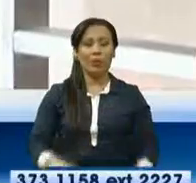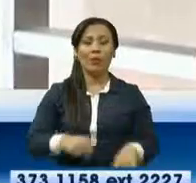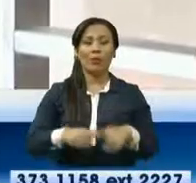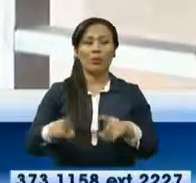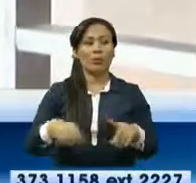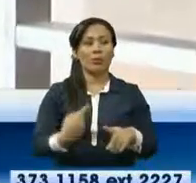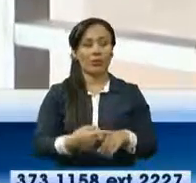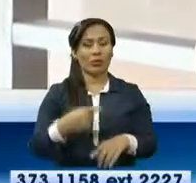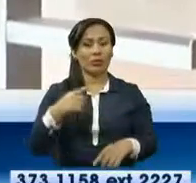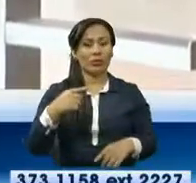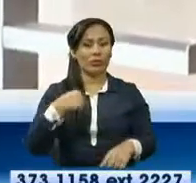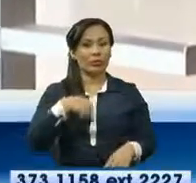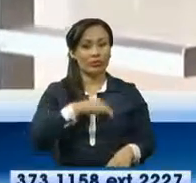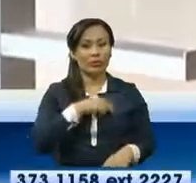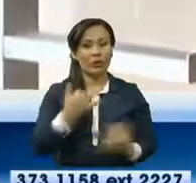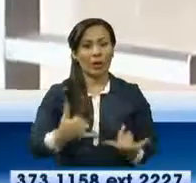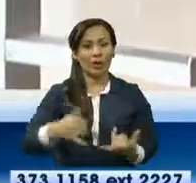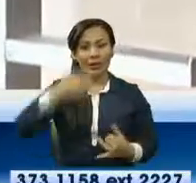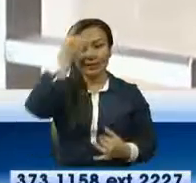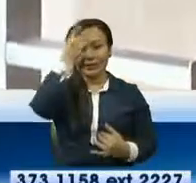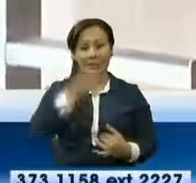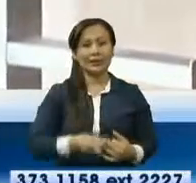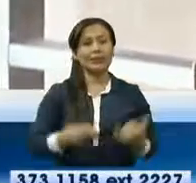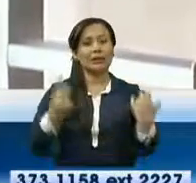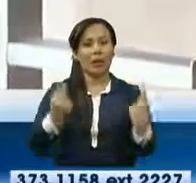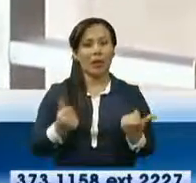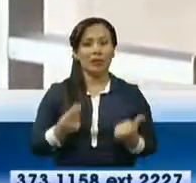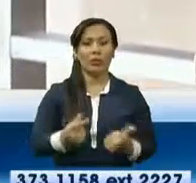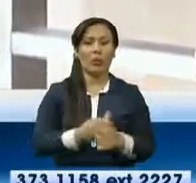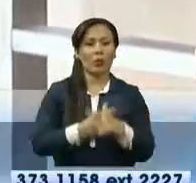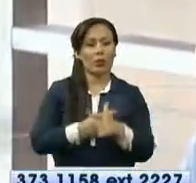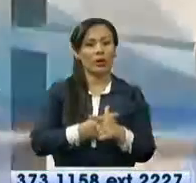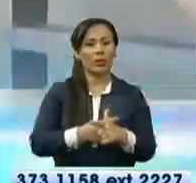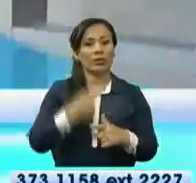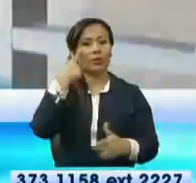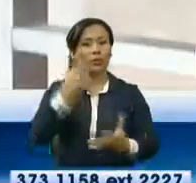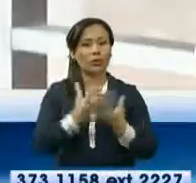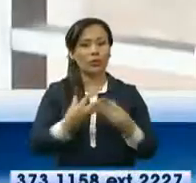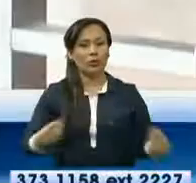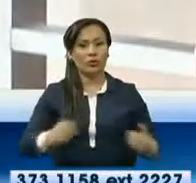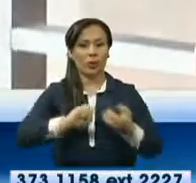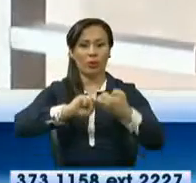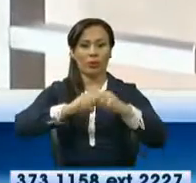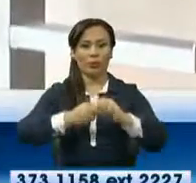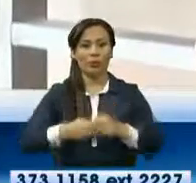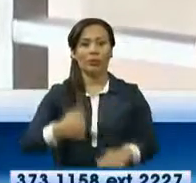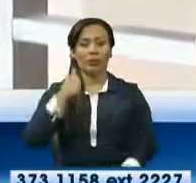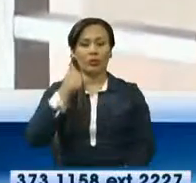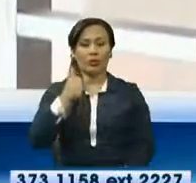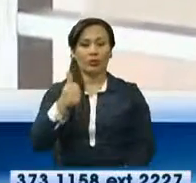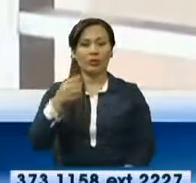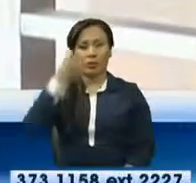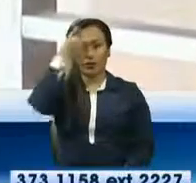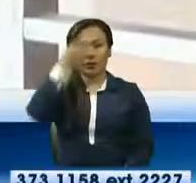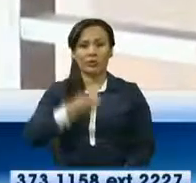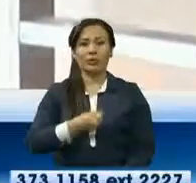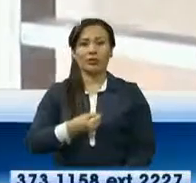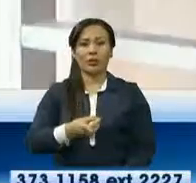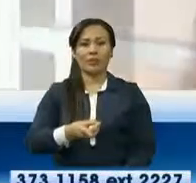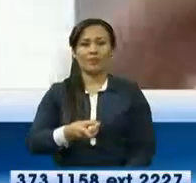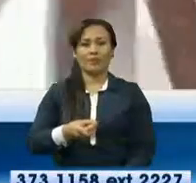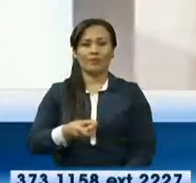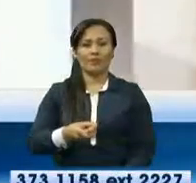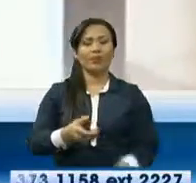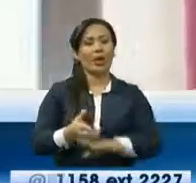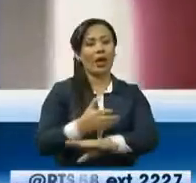tormenta, tiene que tomar decisiones inmediatas y emergentes. No olvide que una buena decisión a destiempo se convierte en mala